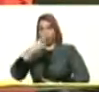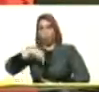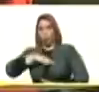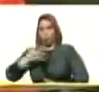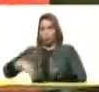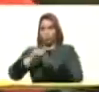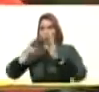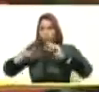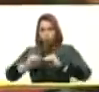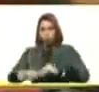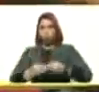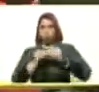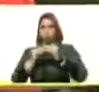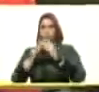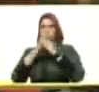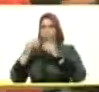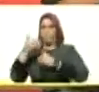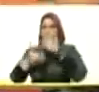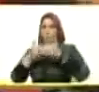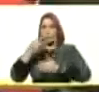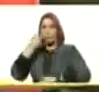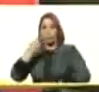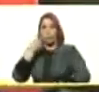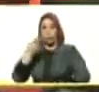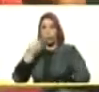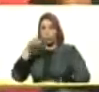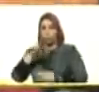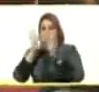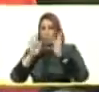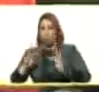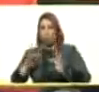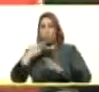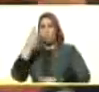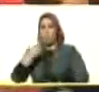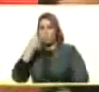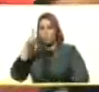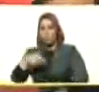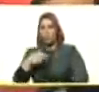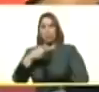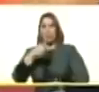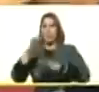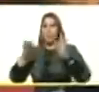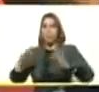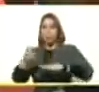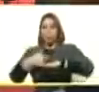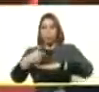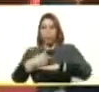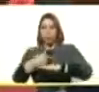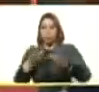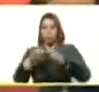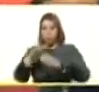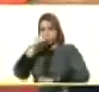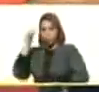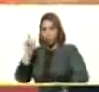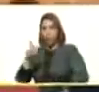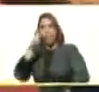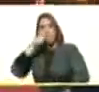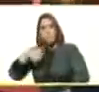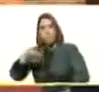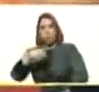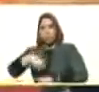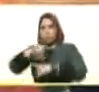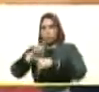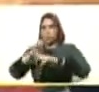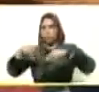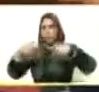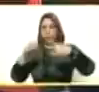renovar todo el proceso político, las formas políticas, las formas de gobierno, el partido, para que nuestro pueblo sea el protagonista de